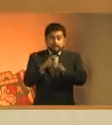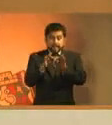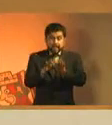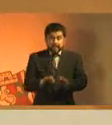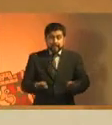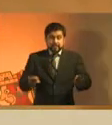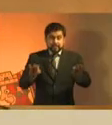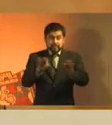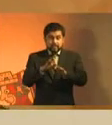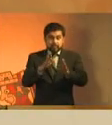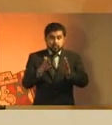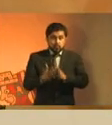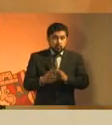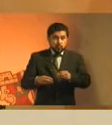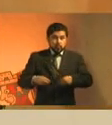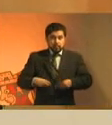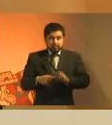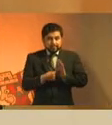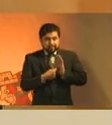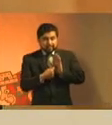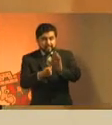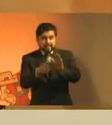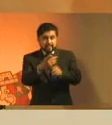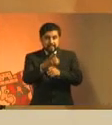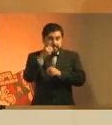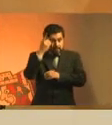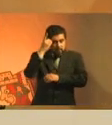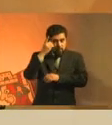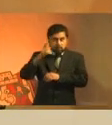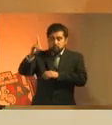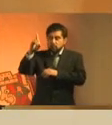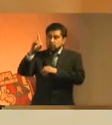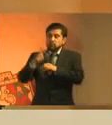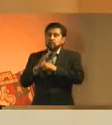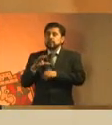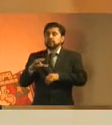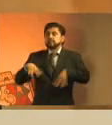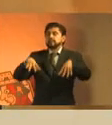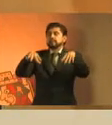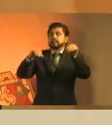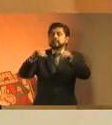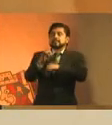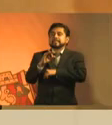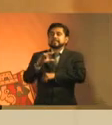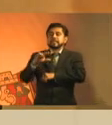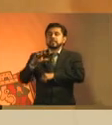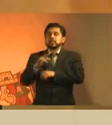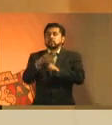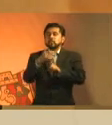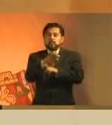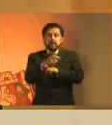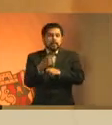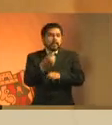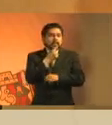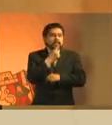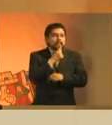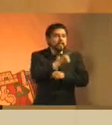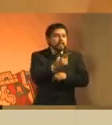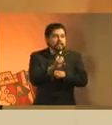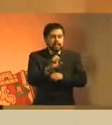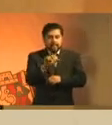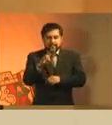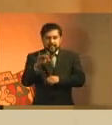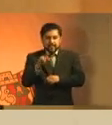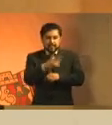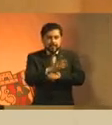del circo la hija de él del dueño del circo la contorsionista conocida como la niña elvira y claro felipe carrillo puerto